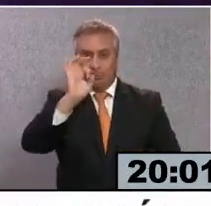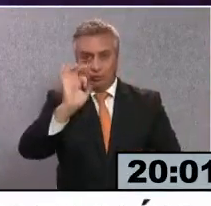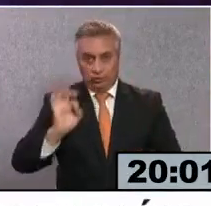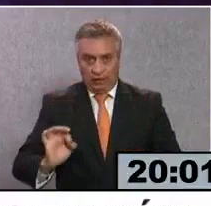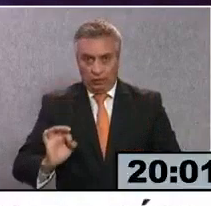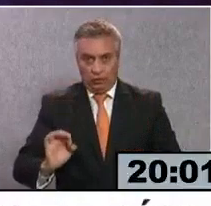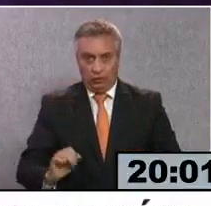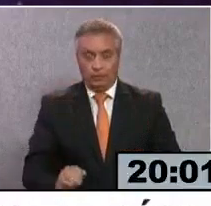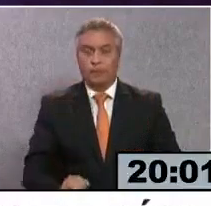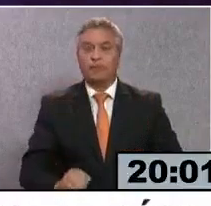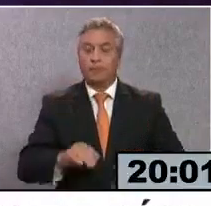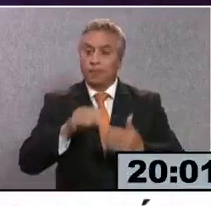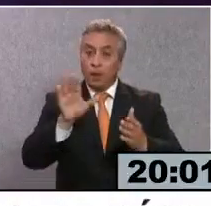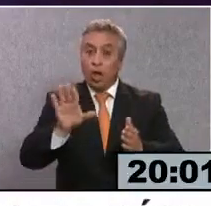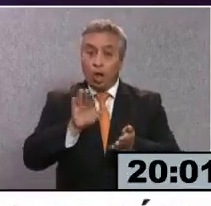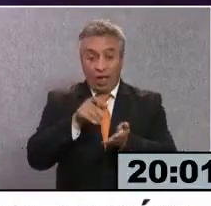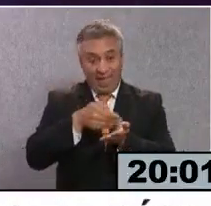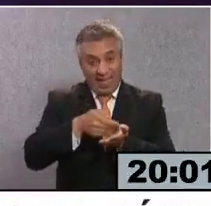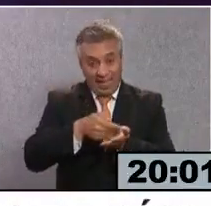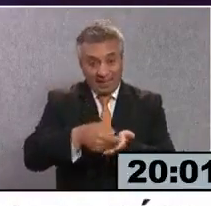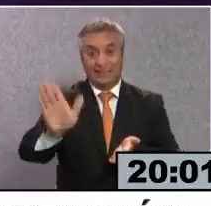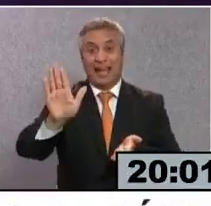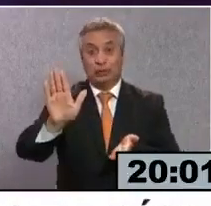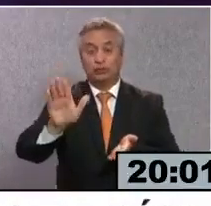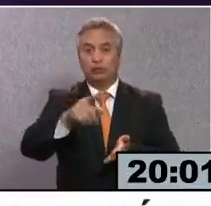86.59%. Opción rechazo,